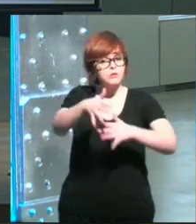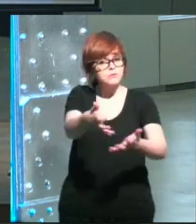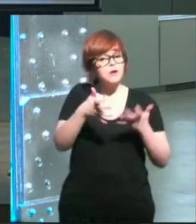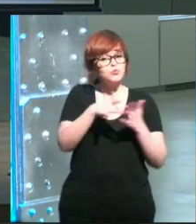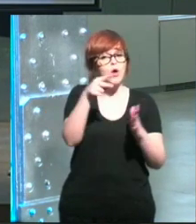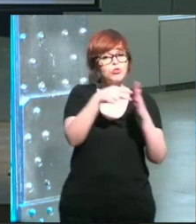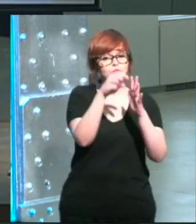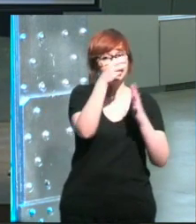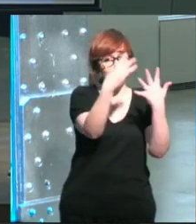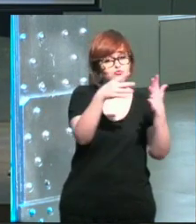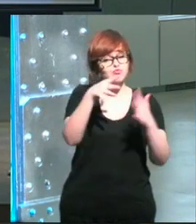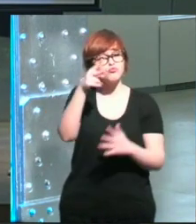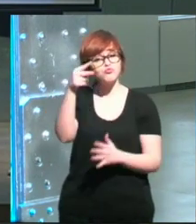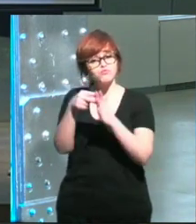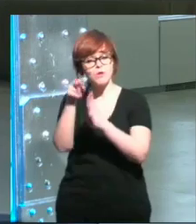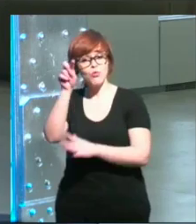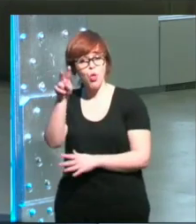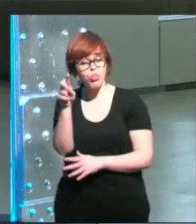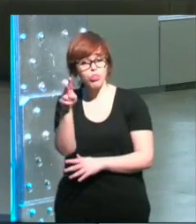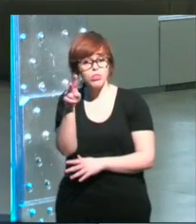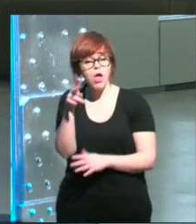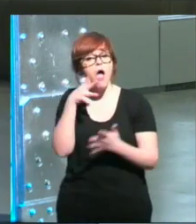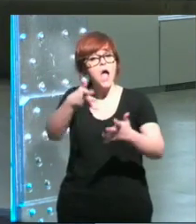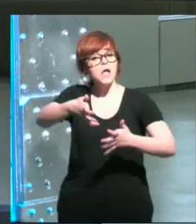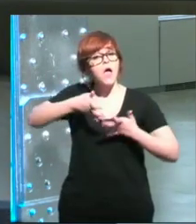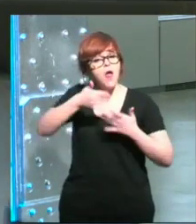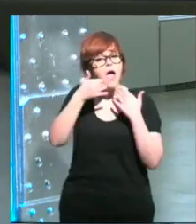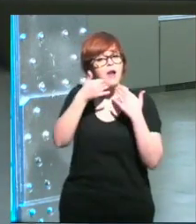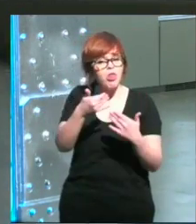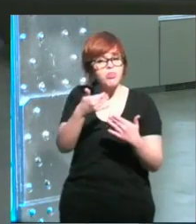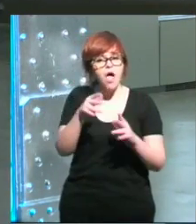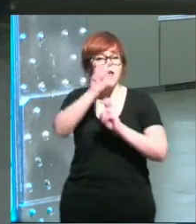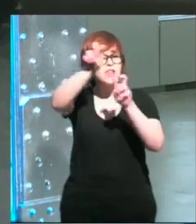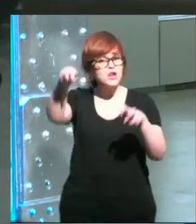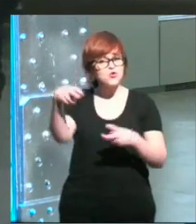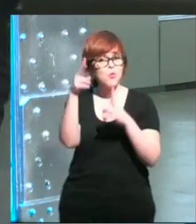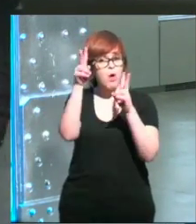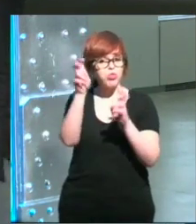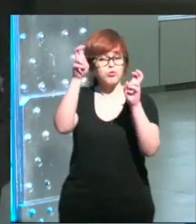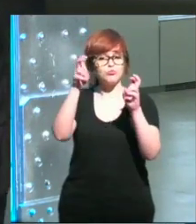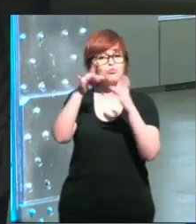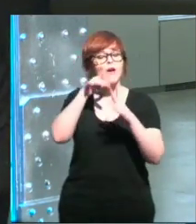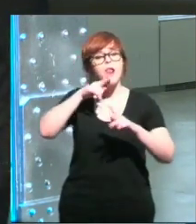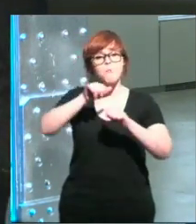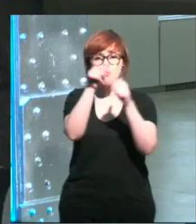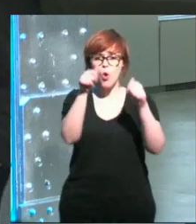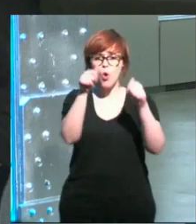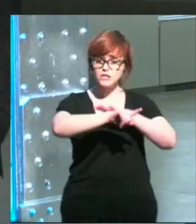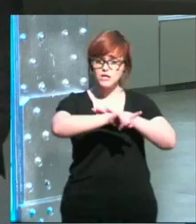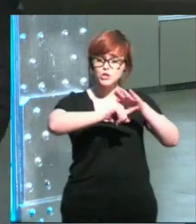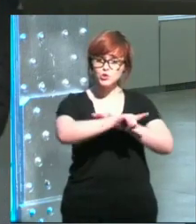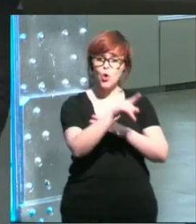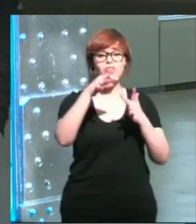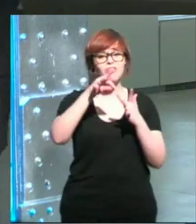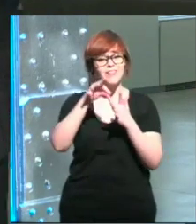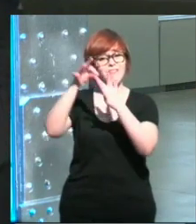en el 2012, gracias a la innovación, particularmente en el modelo de gestión y el modelo de liderazgo